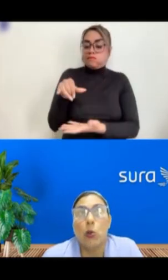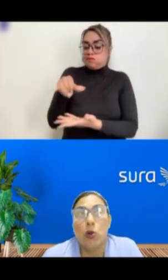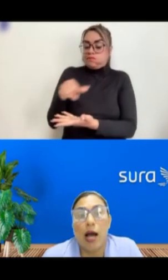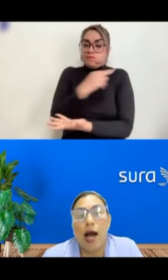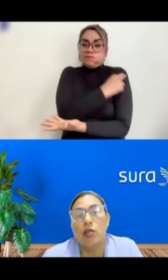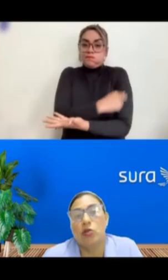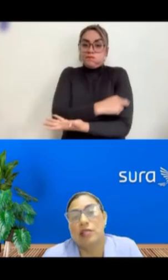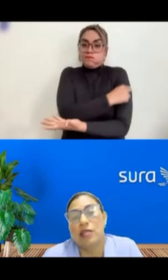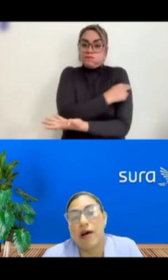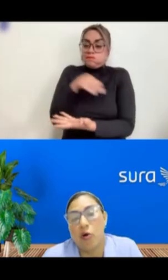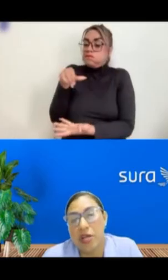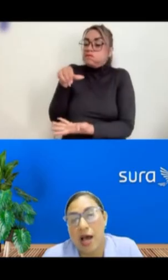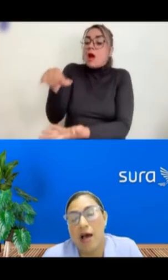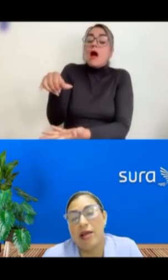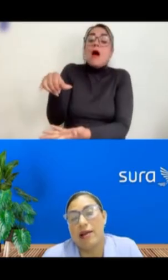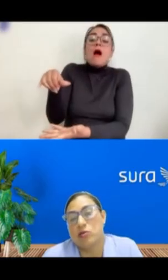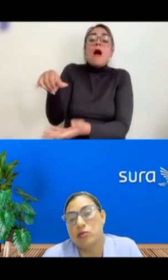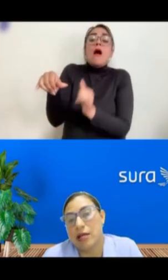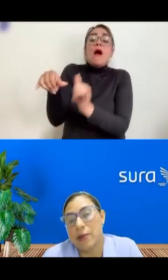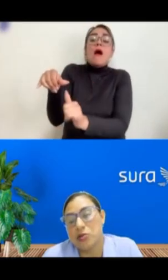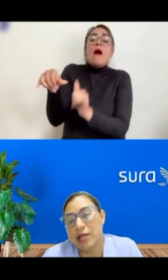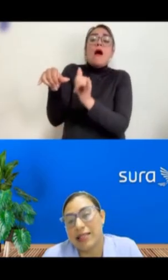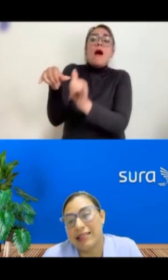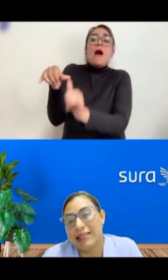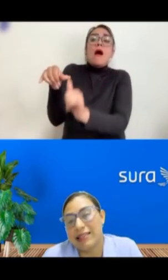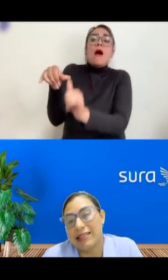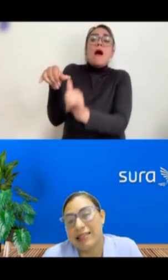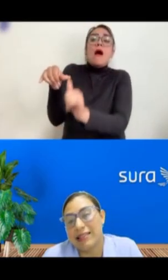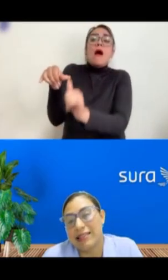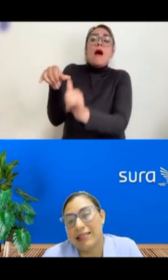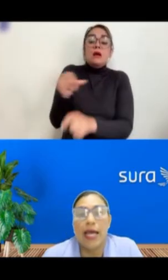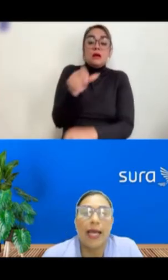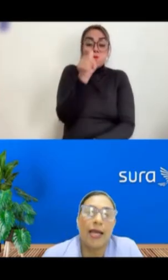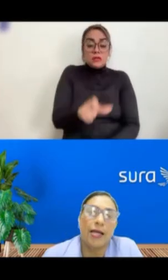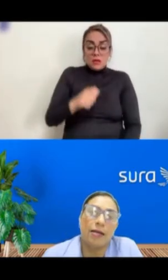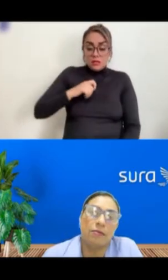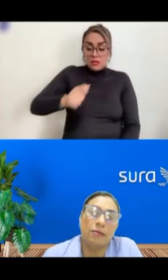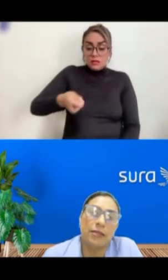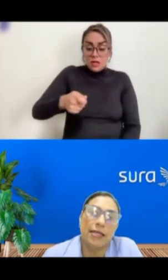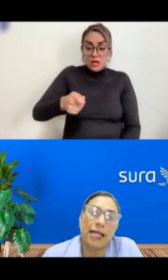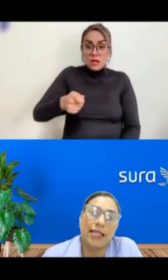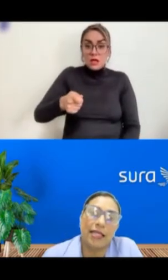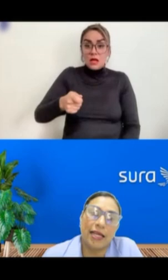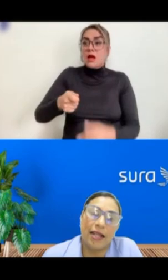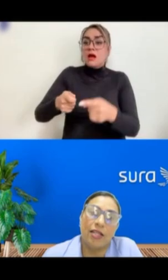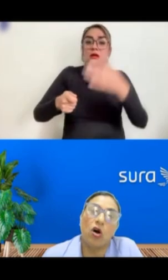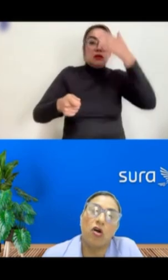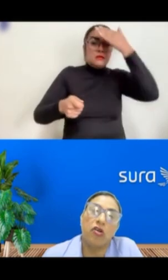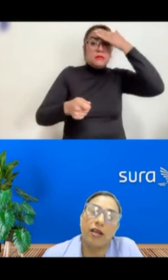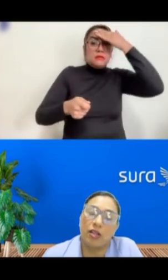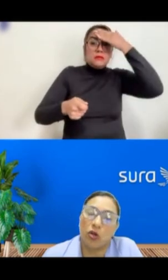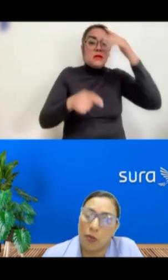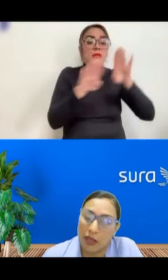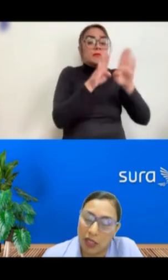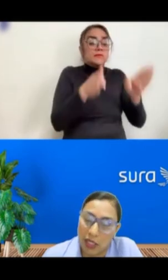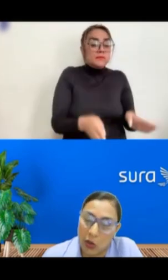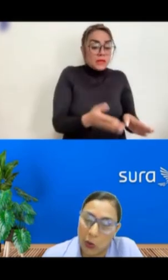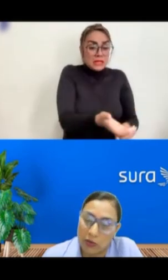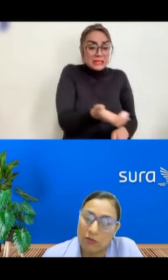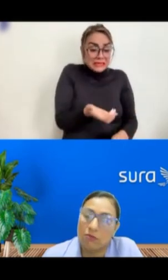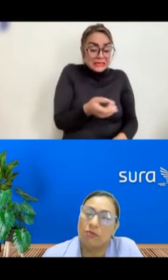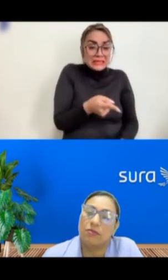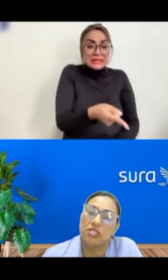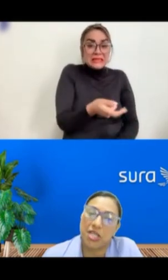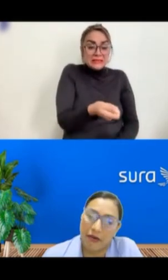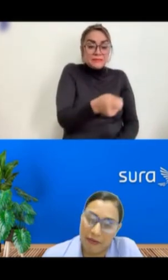botiquín en un lugar donde esté bajo llave y resulta que la persona que tiene la llave la tiene en el escritorio